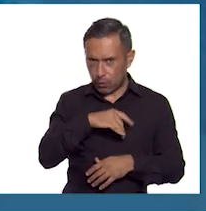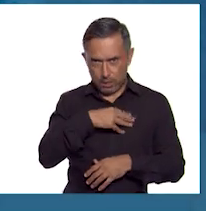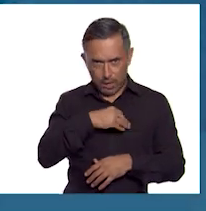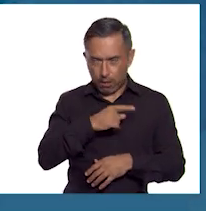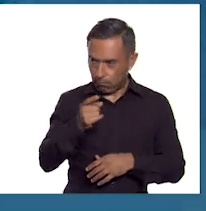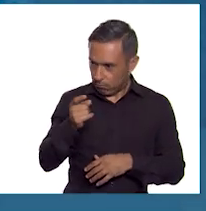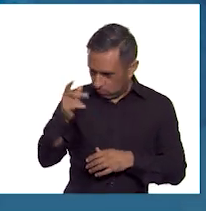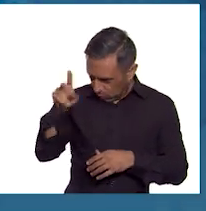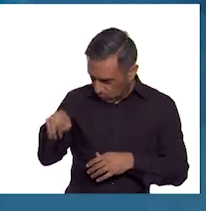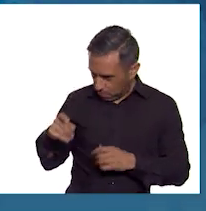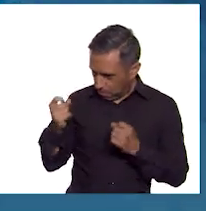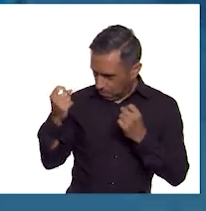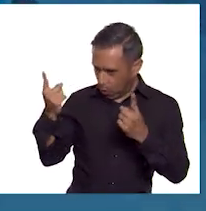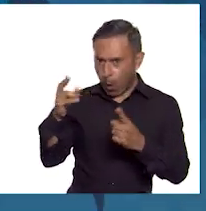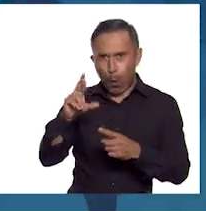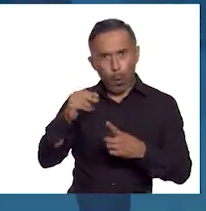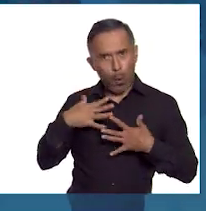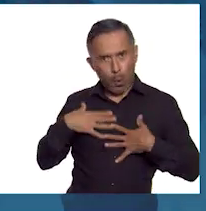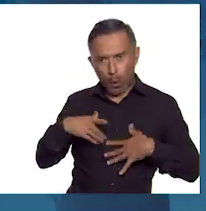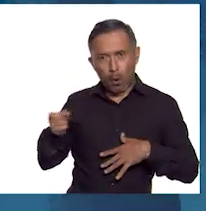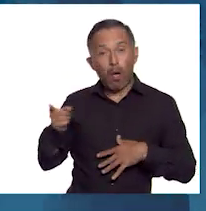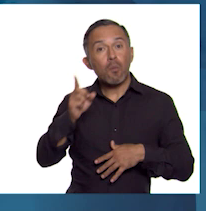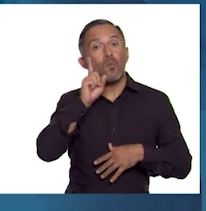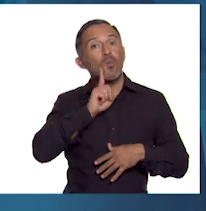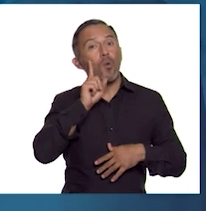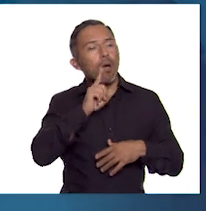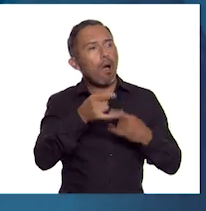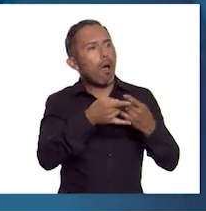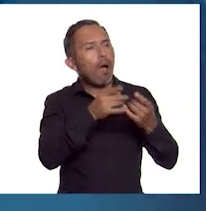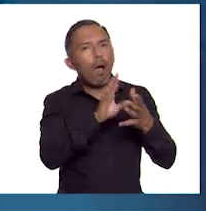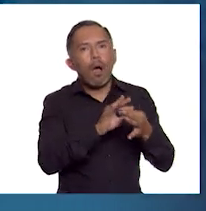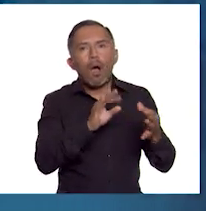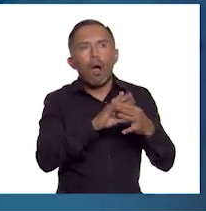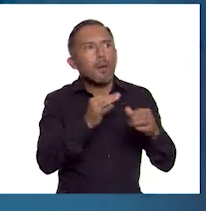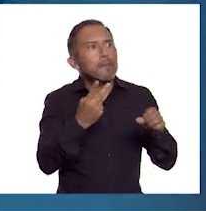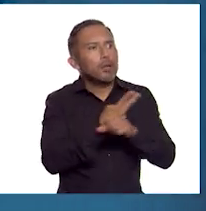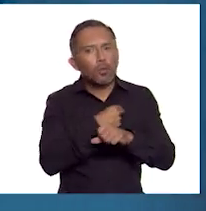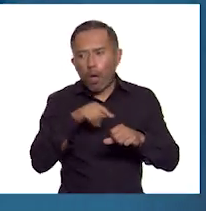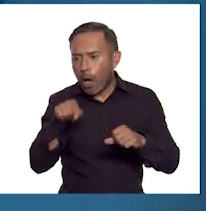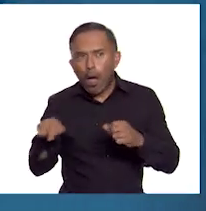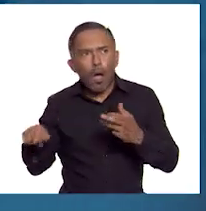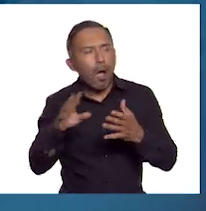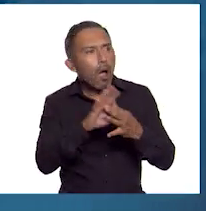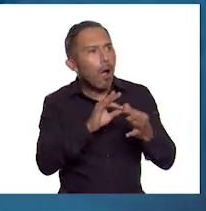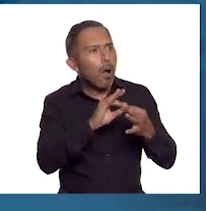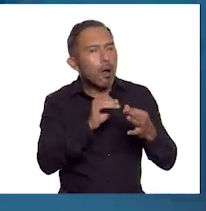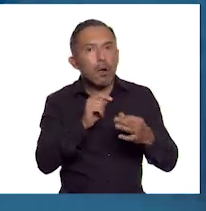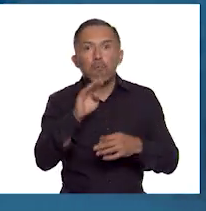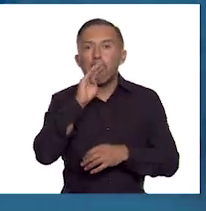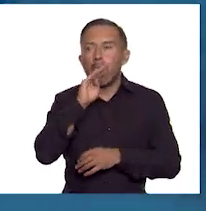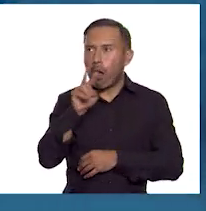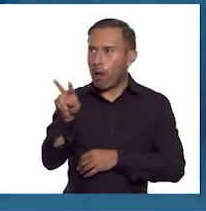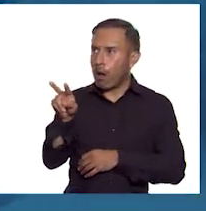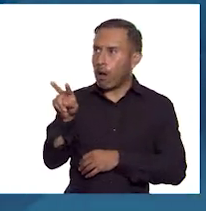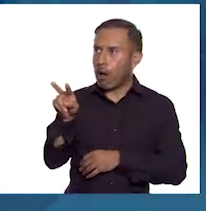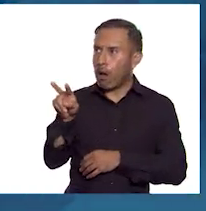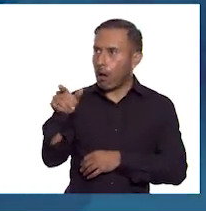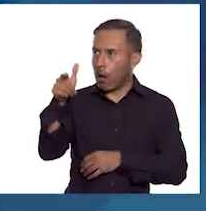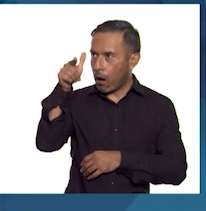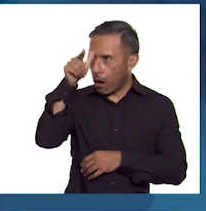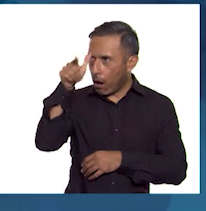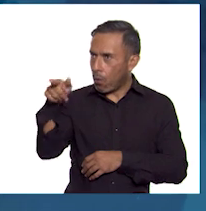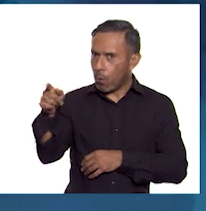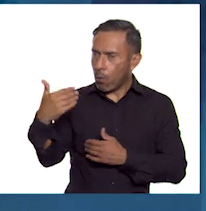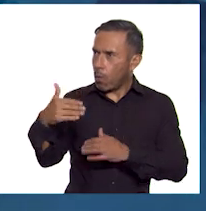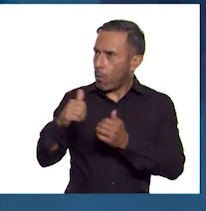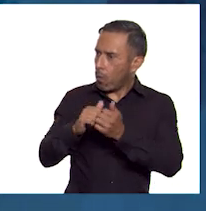hija. La muchacha contó todo lo que había pasado, y cuando la madre oyó cómo había llegado a conseguir tan gran